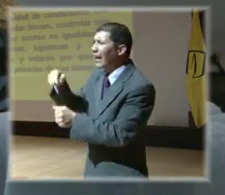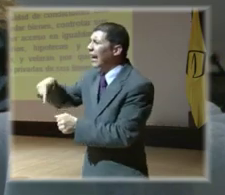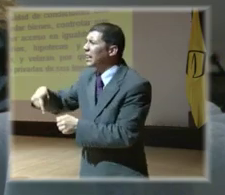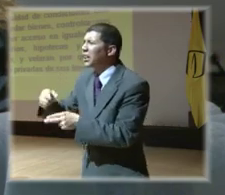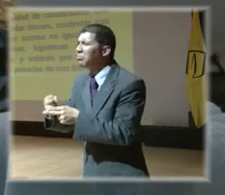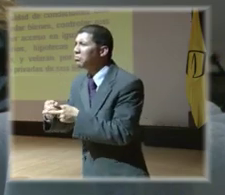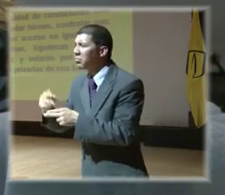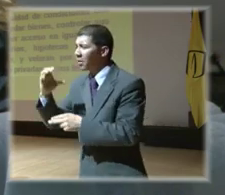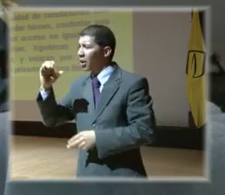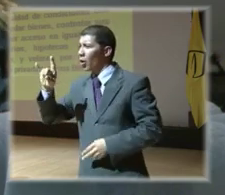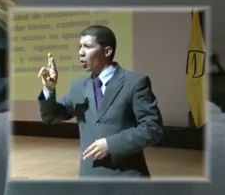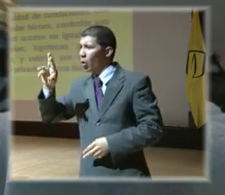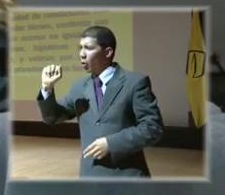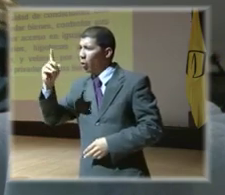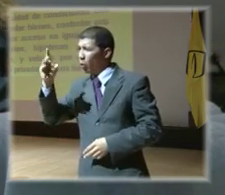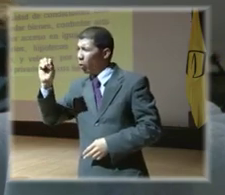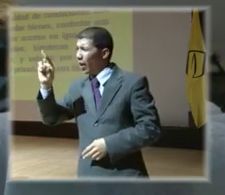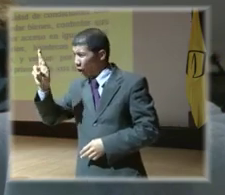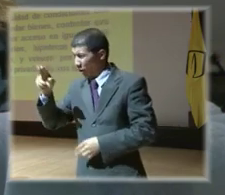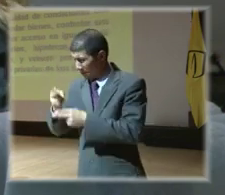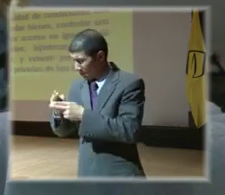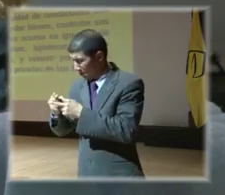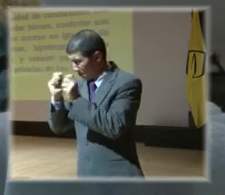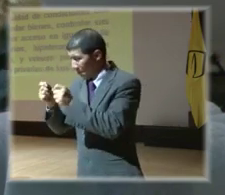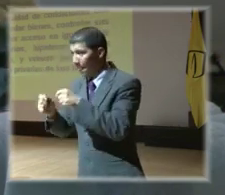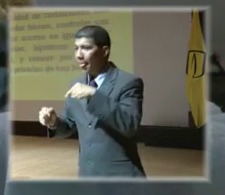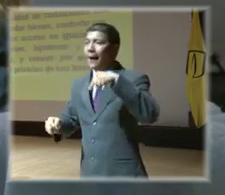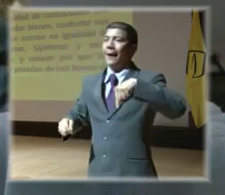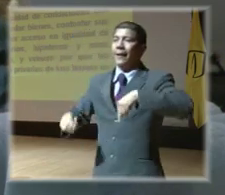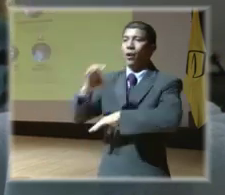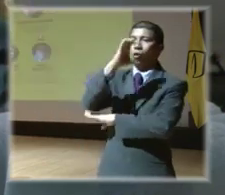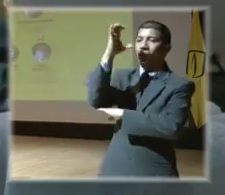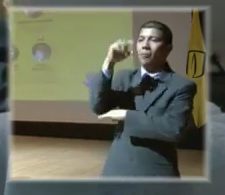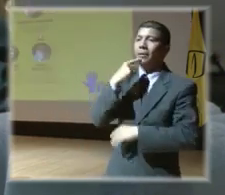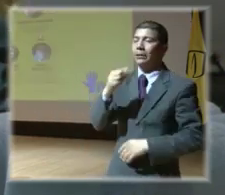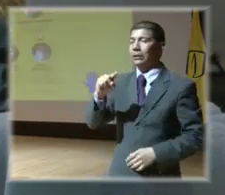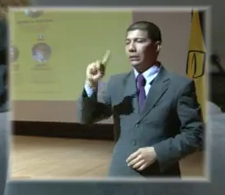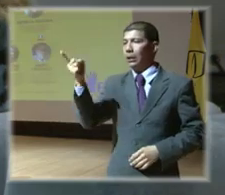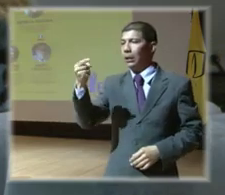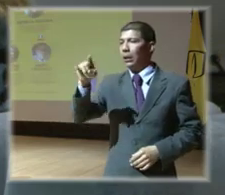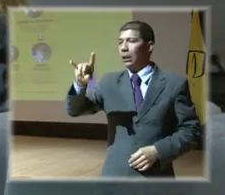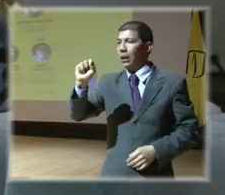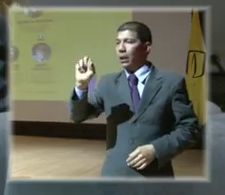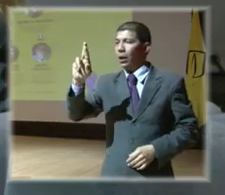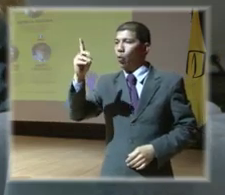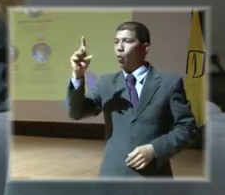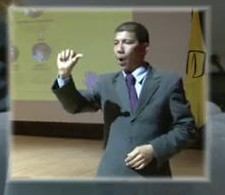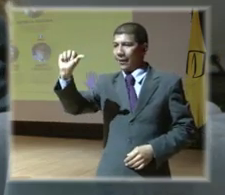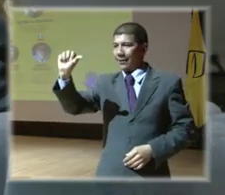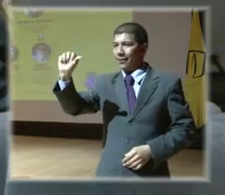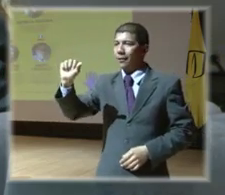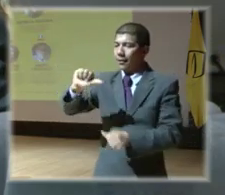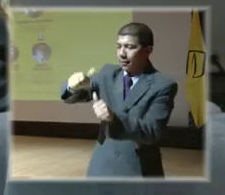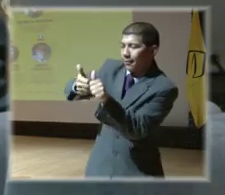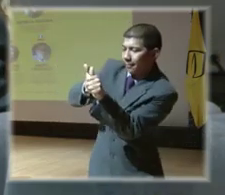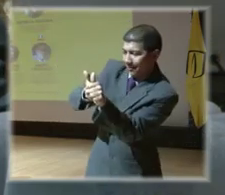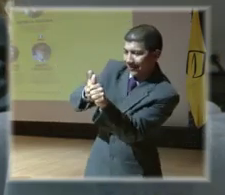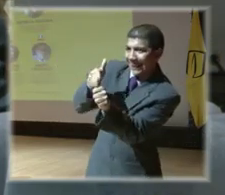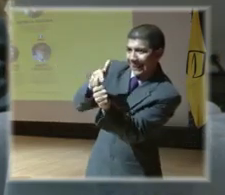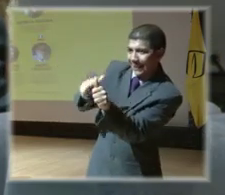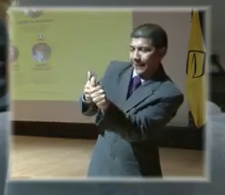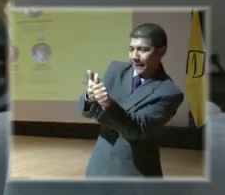Curador y guarda, acá es guarda. Es guarda. Bueno, la persona que ejerce la guarda se muere, va a pasar a otra persona, ¿no?